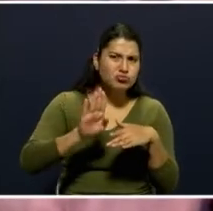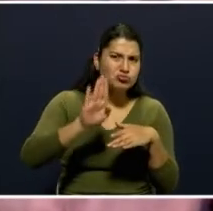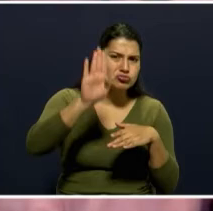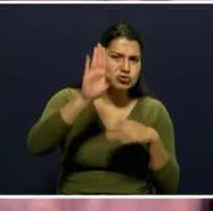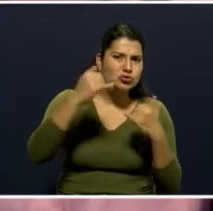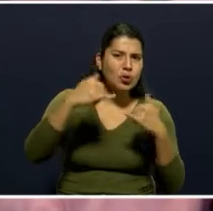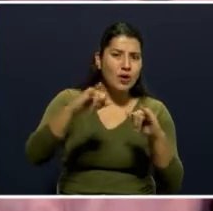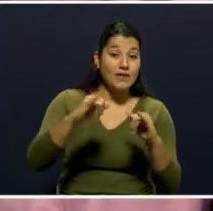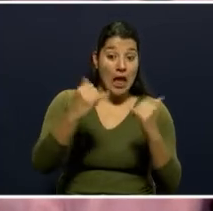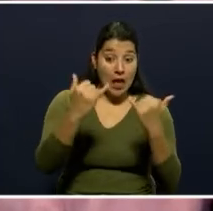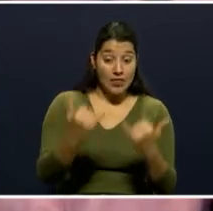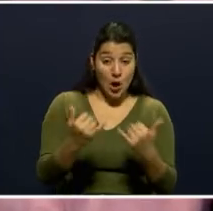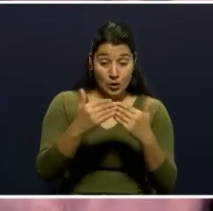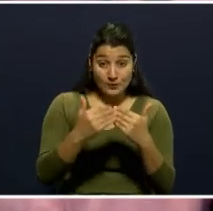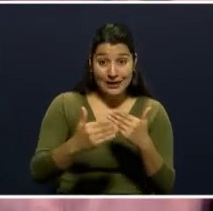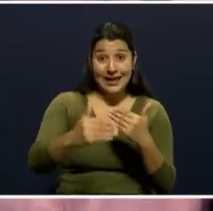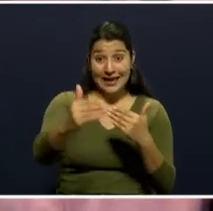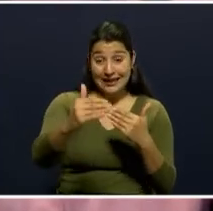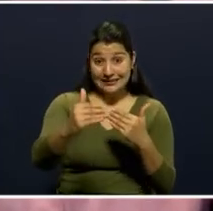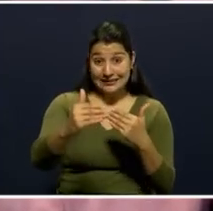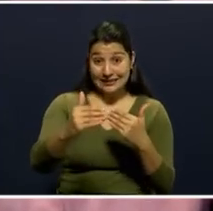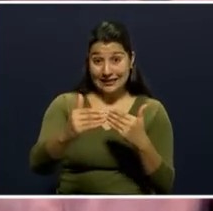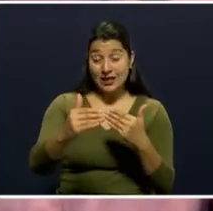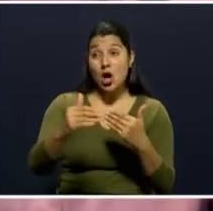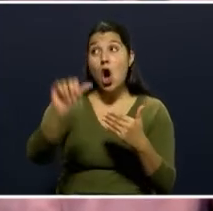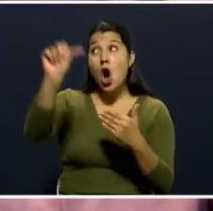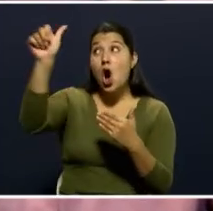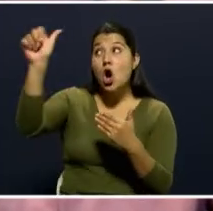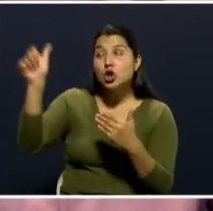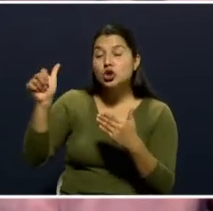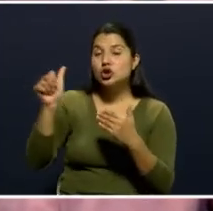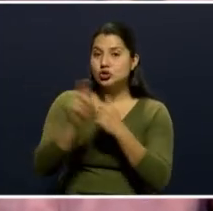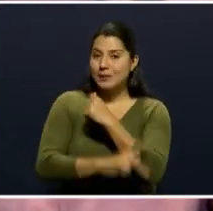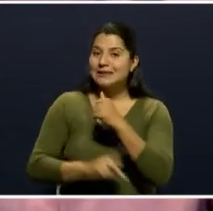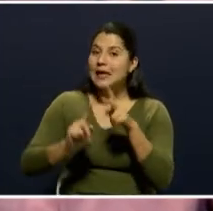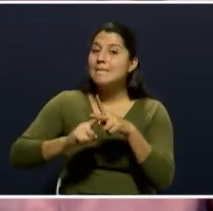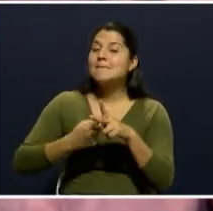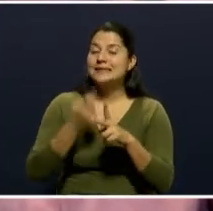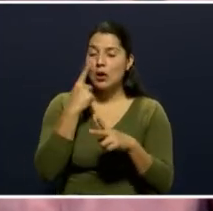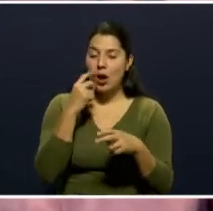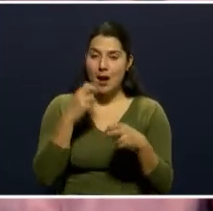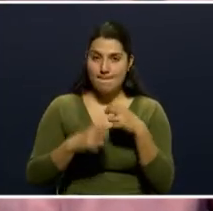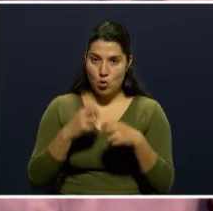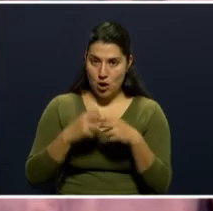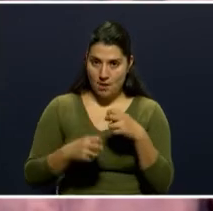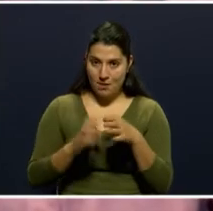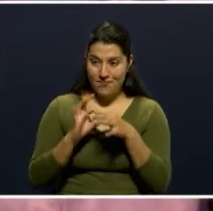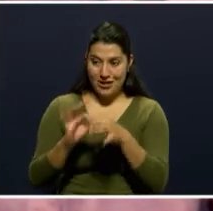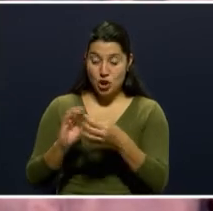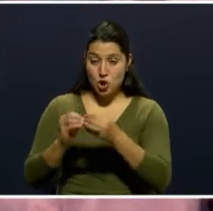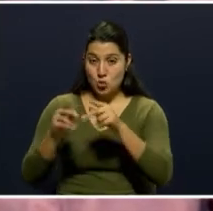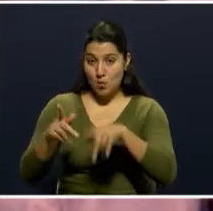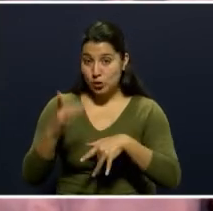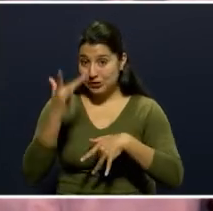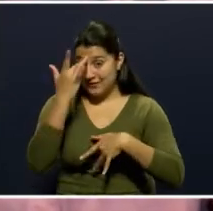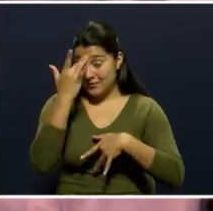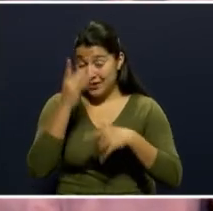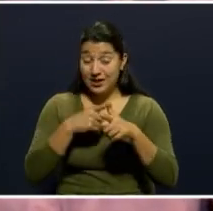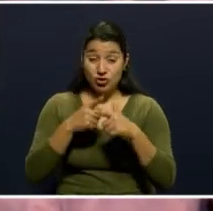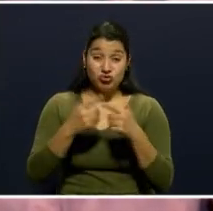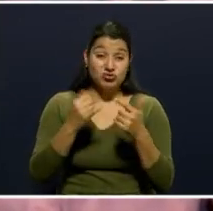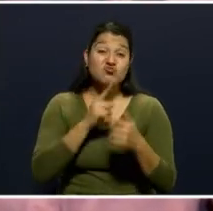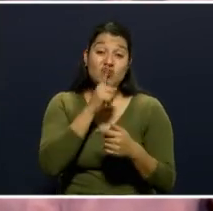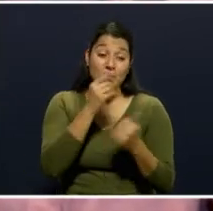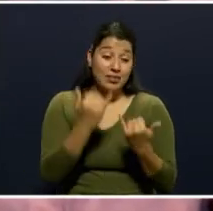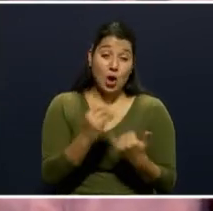adelante, es cuando las grandes potencias han visto los mayores problemas en términos de infección. Entonces, en realidad estamos en una etapa